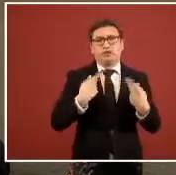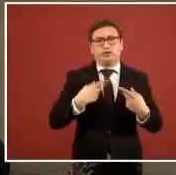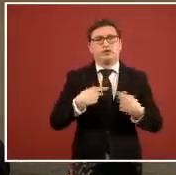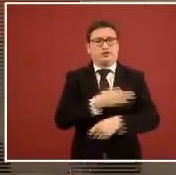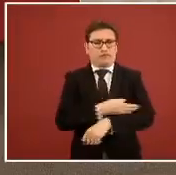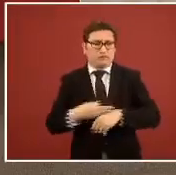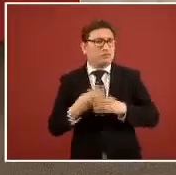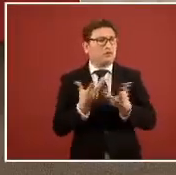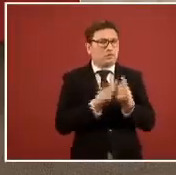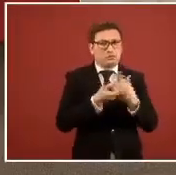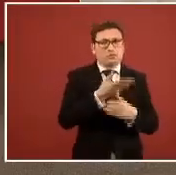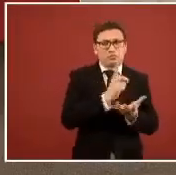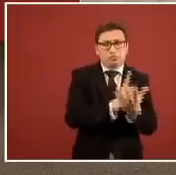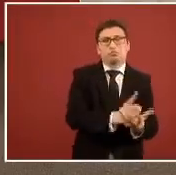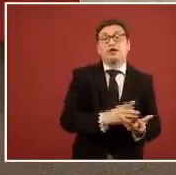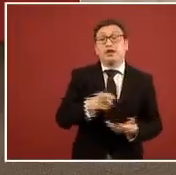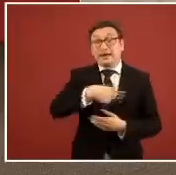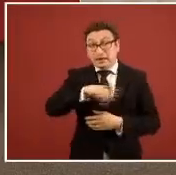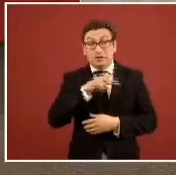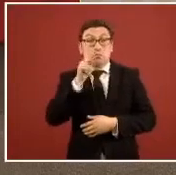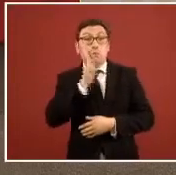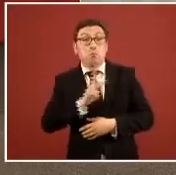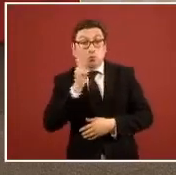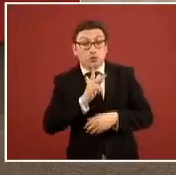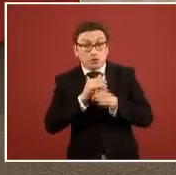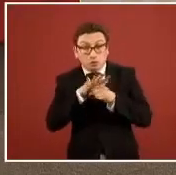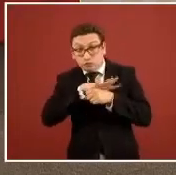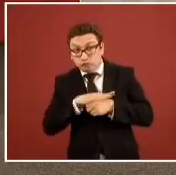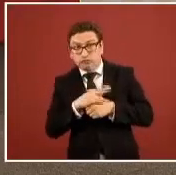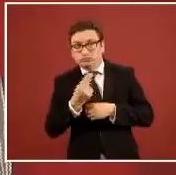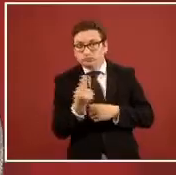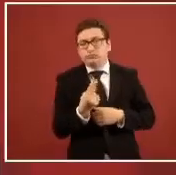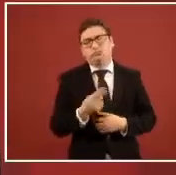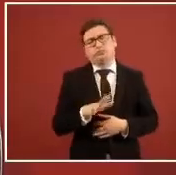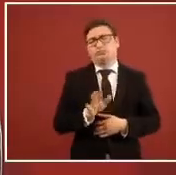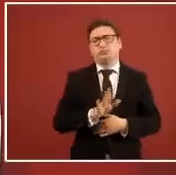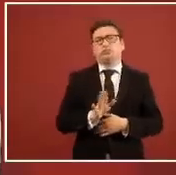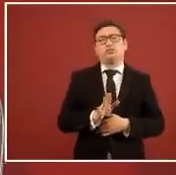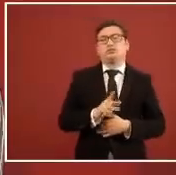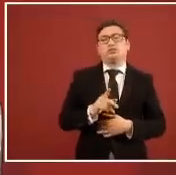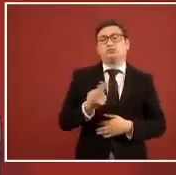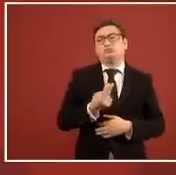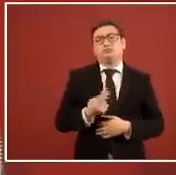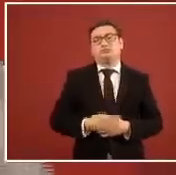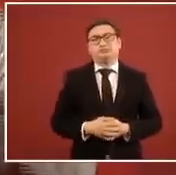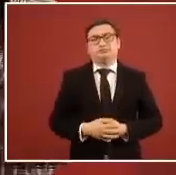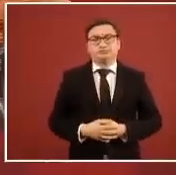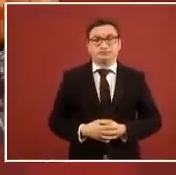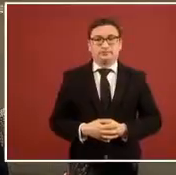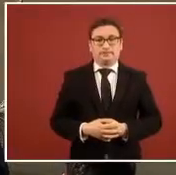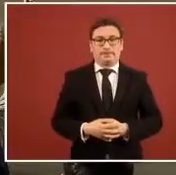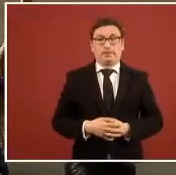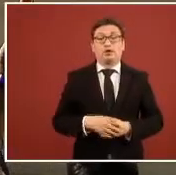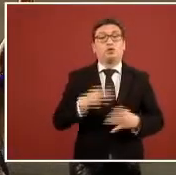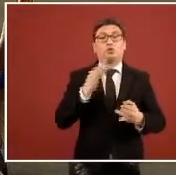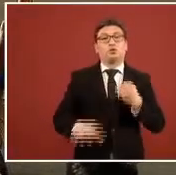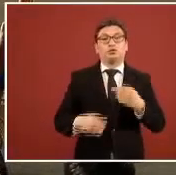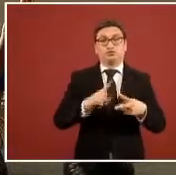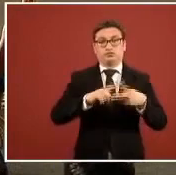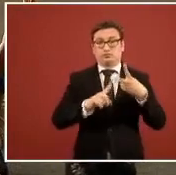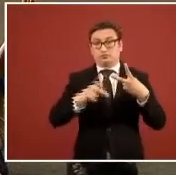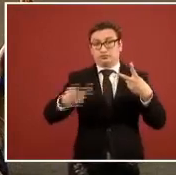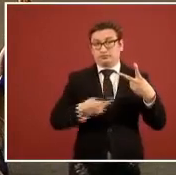familiares, y no se necesita una prueba de control para ver terminada la enfermedad. Últimas 2